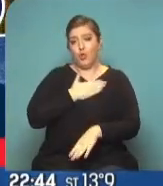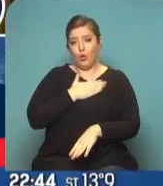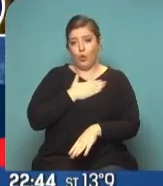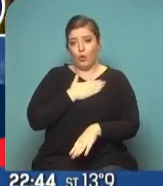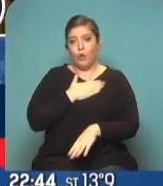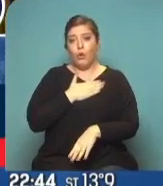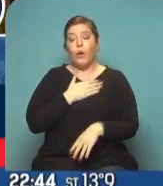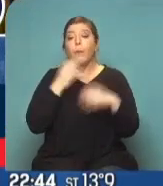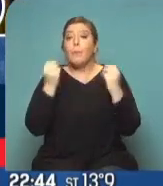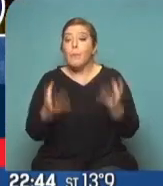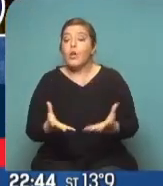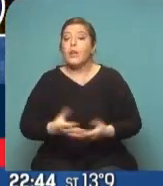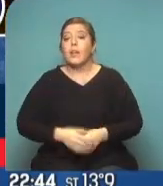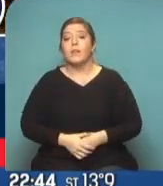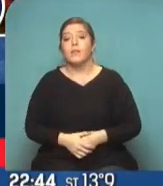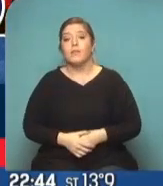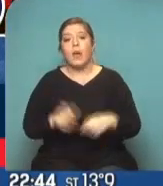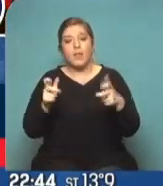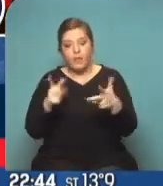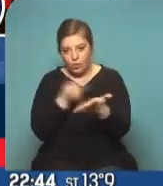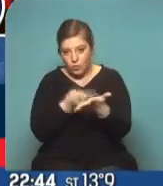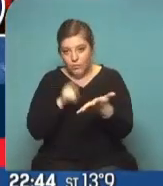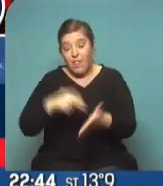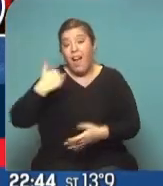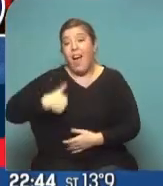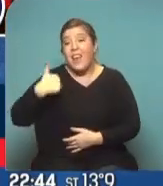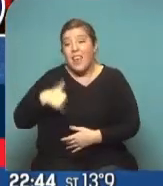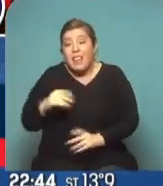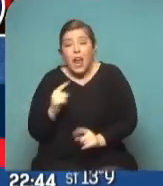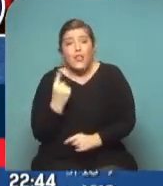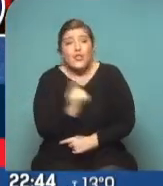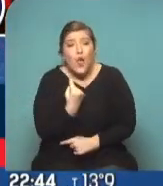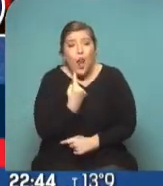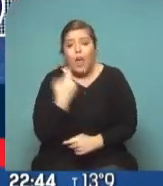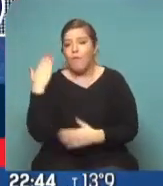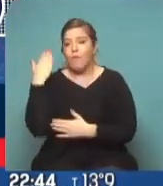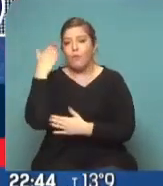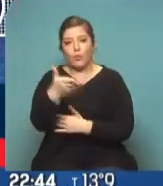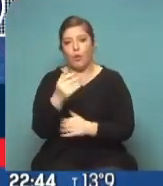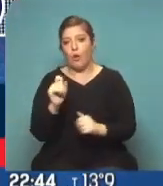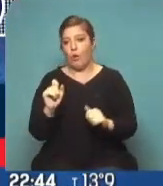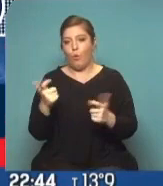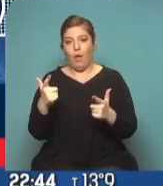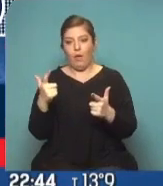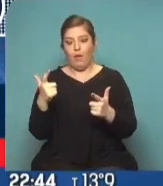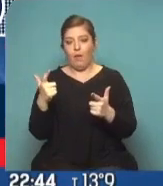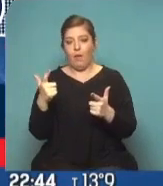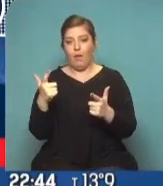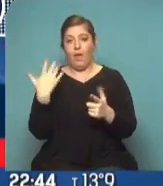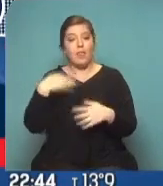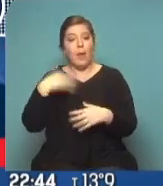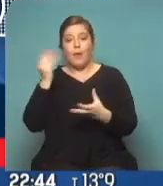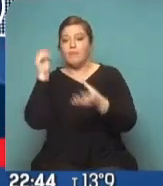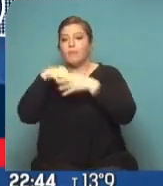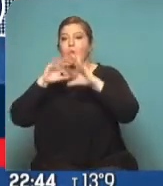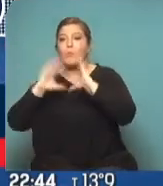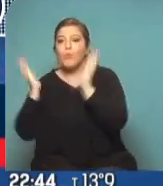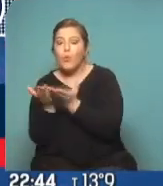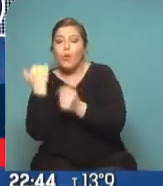porque, insisto, la Argentina aislada no tiene futuro. Y que se vuelva a aislar la Argentina es un daño